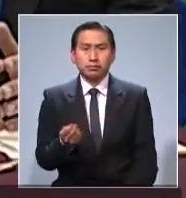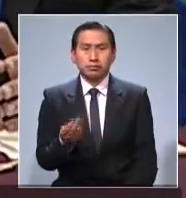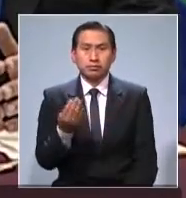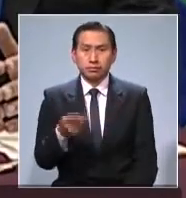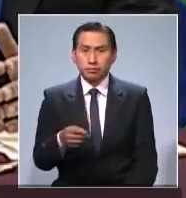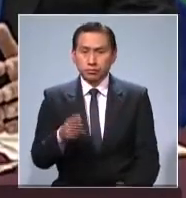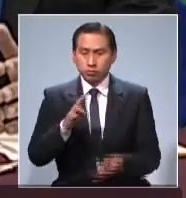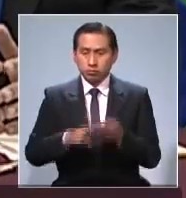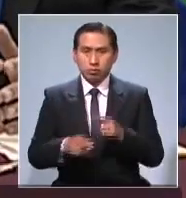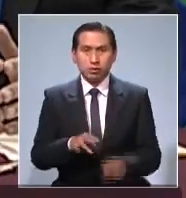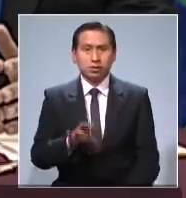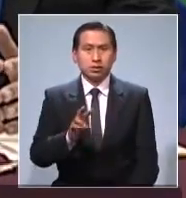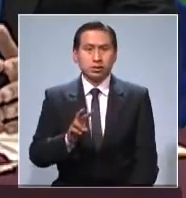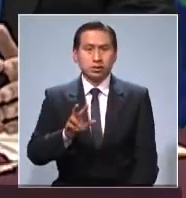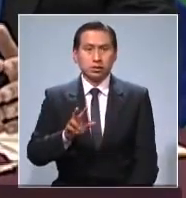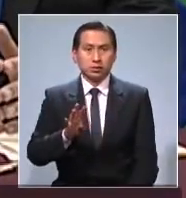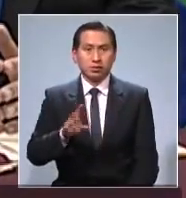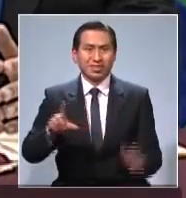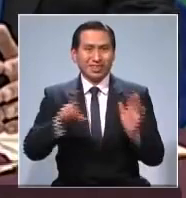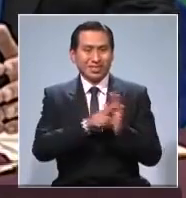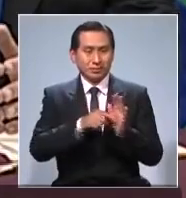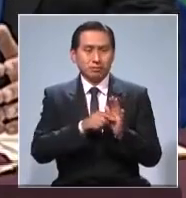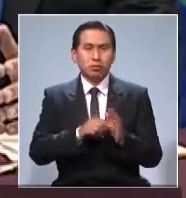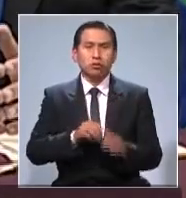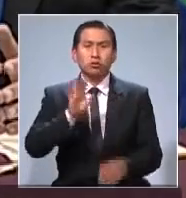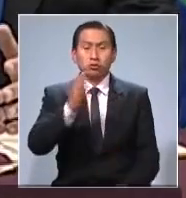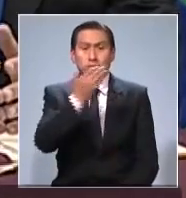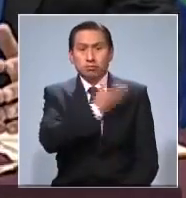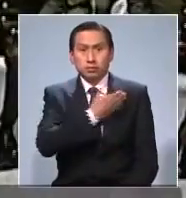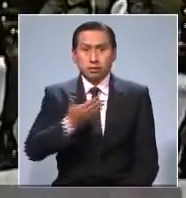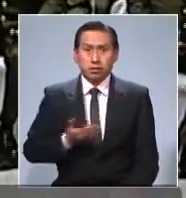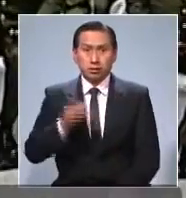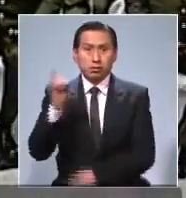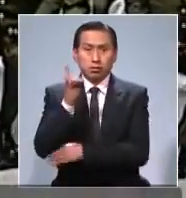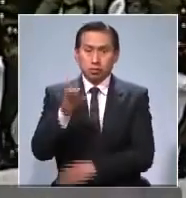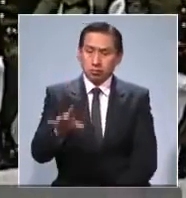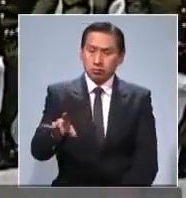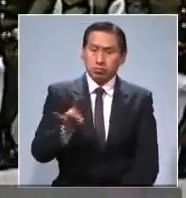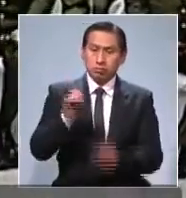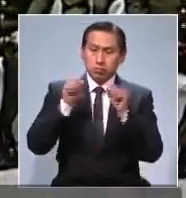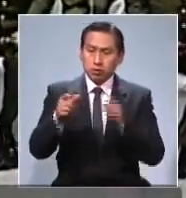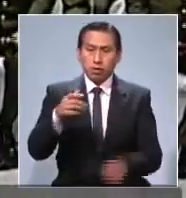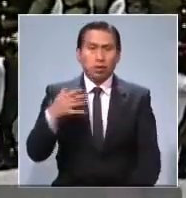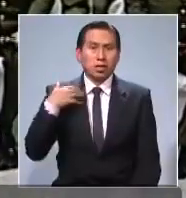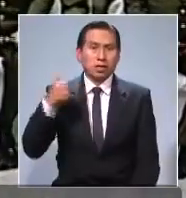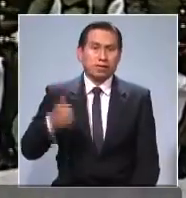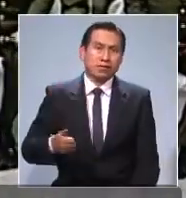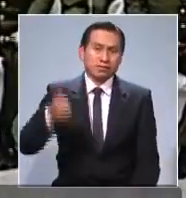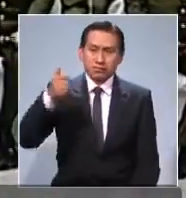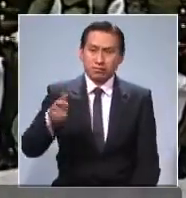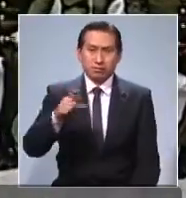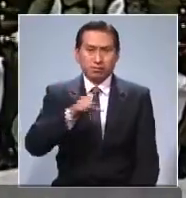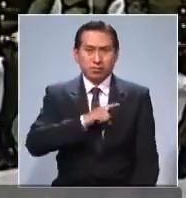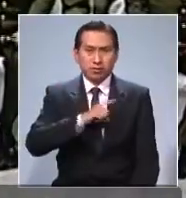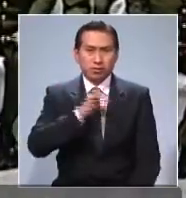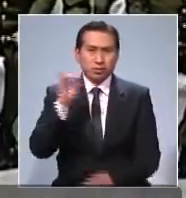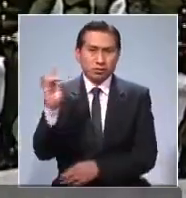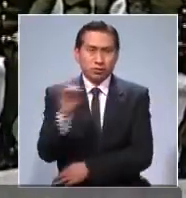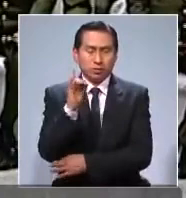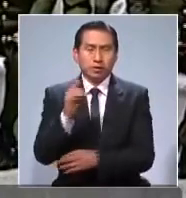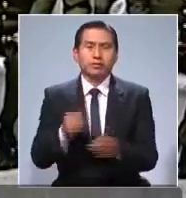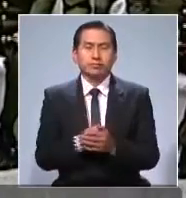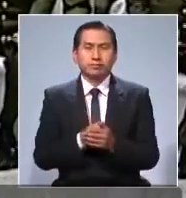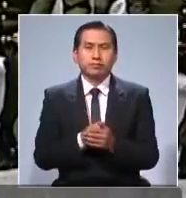número 734, es atribución del presidente del Estado designar al comandante general de la Policía